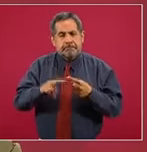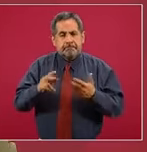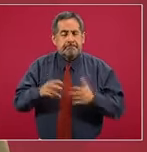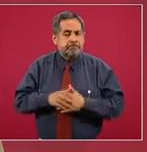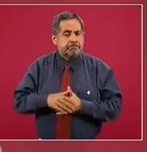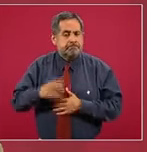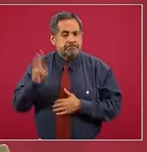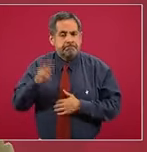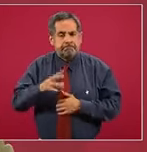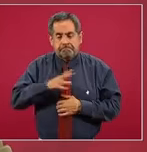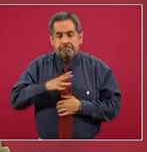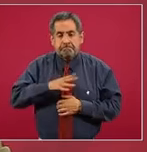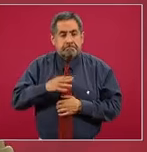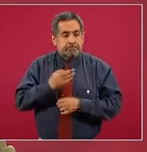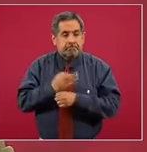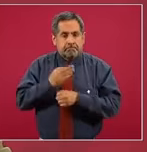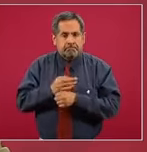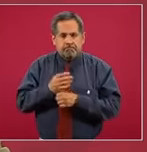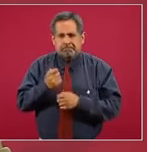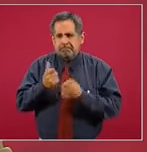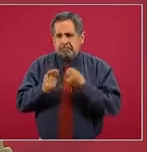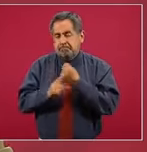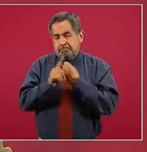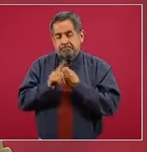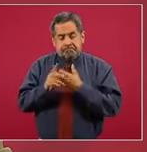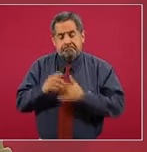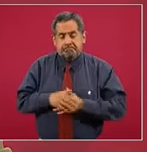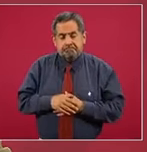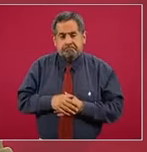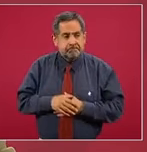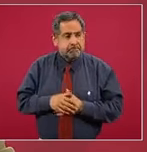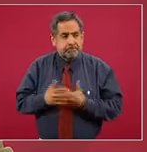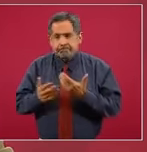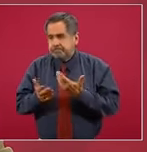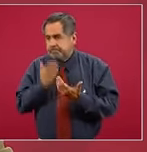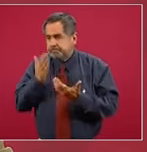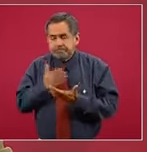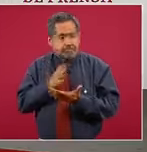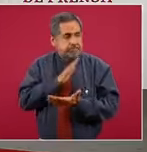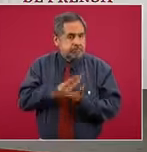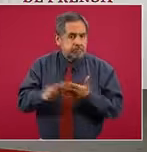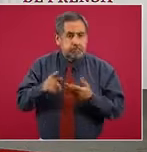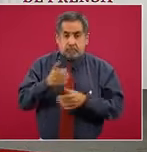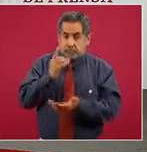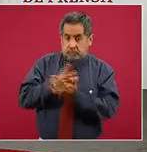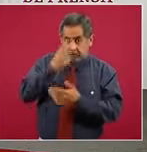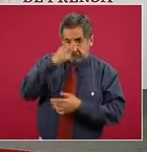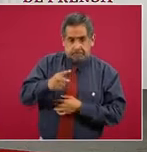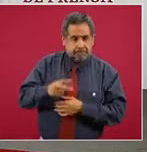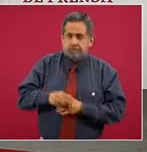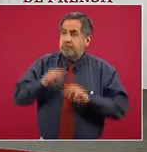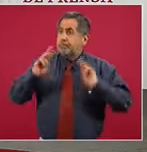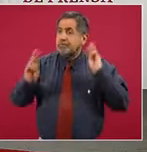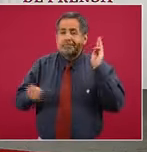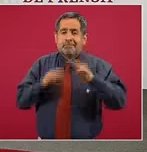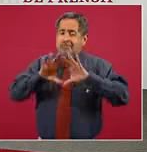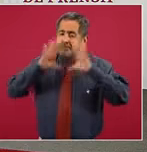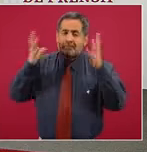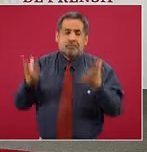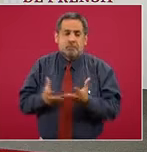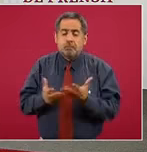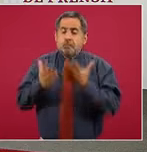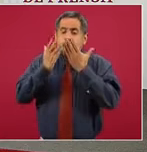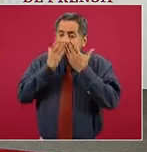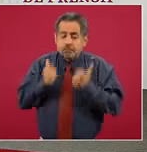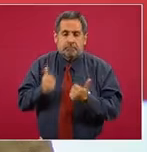una realidad, tenemos un problema importante, pero también es a nivel global de desabasto o con un abasto